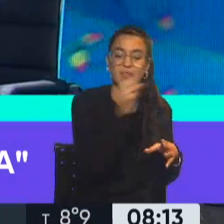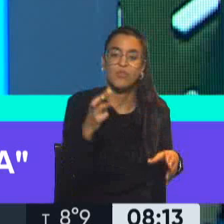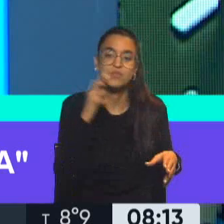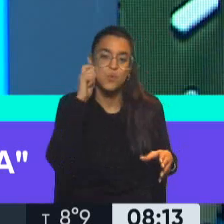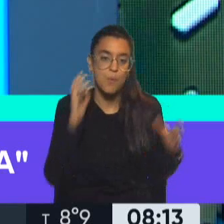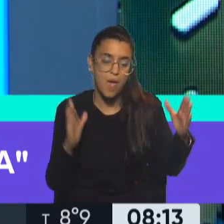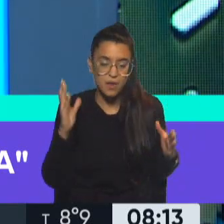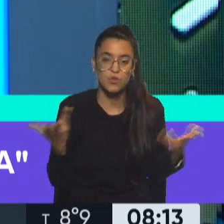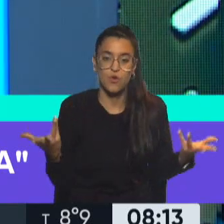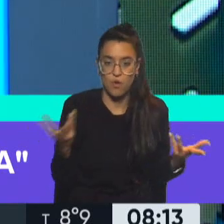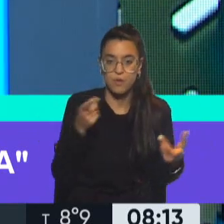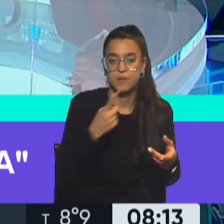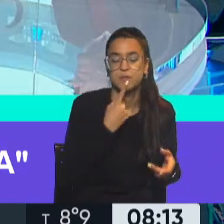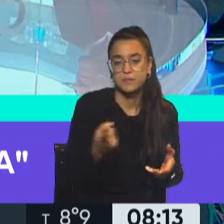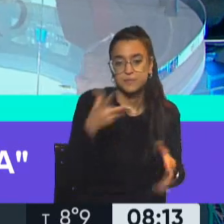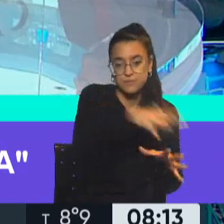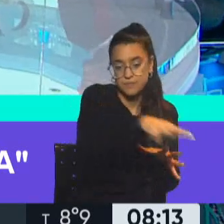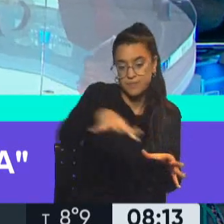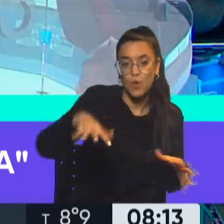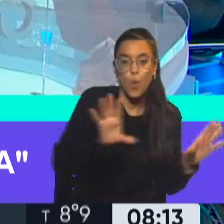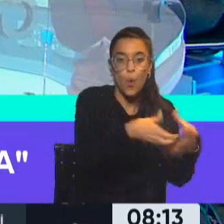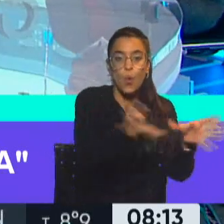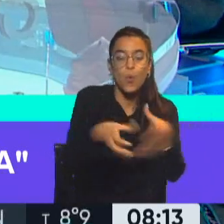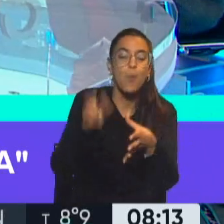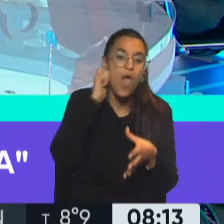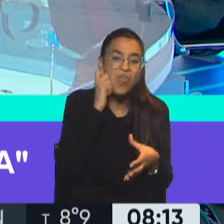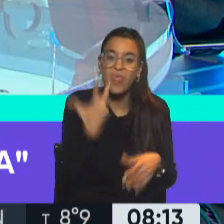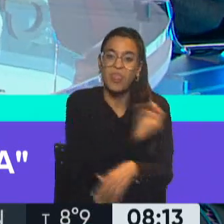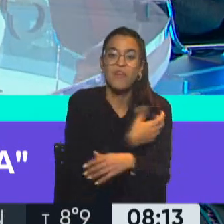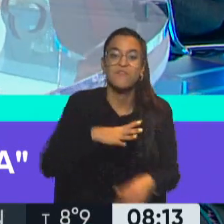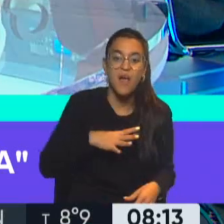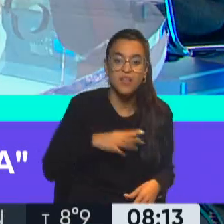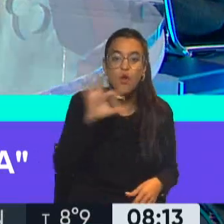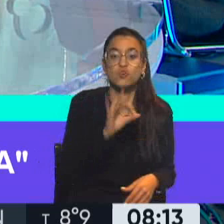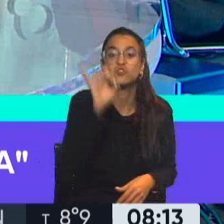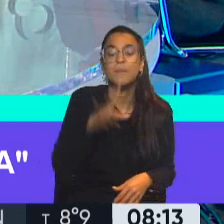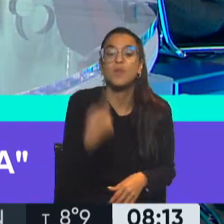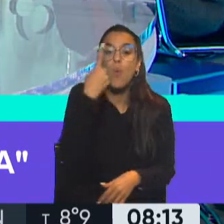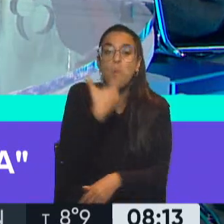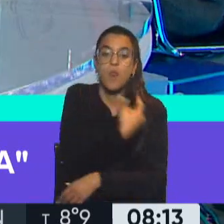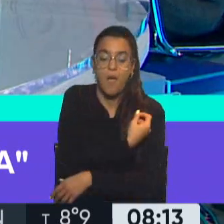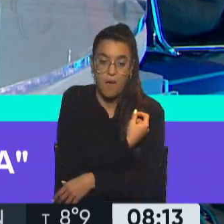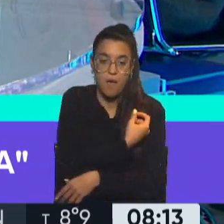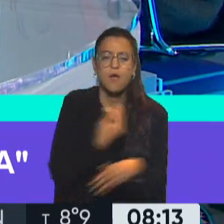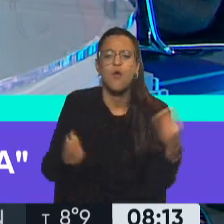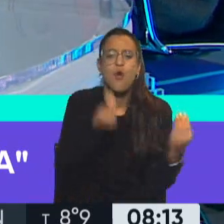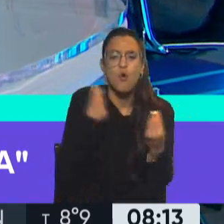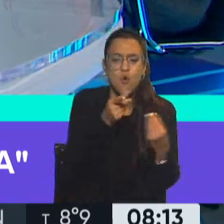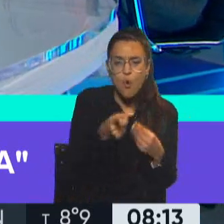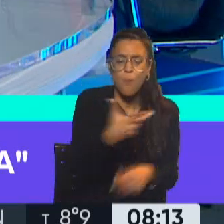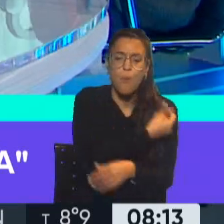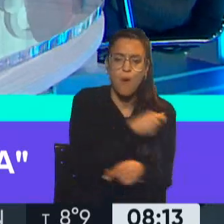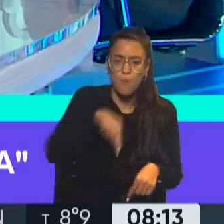años. Claramente, sectores etarios que no han recibido la vacuna o que han recibido una sola dosis. Es decir, ¿cómo llegan estas